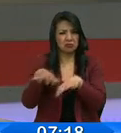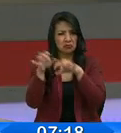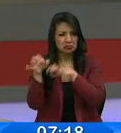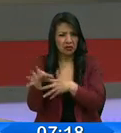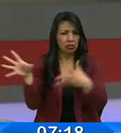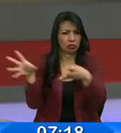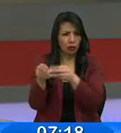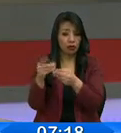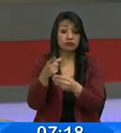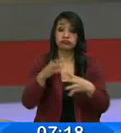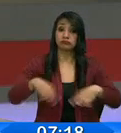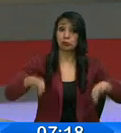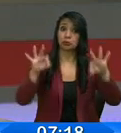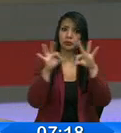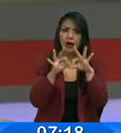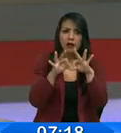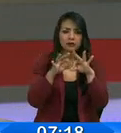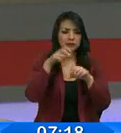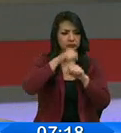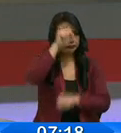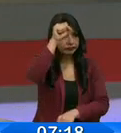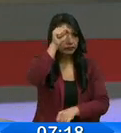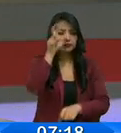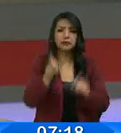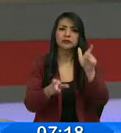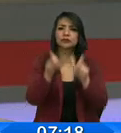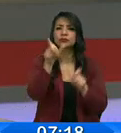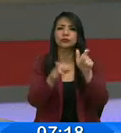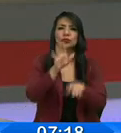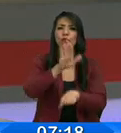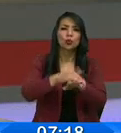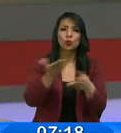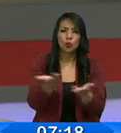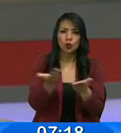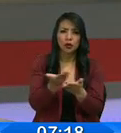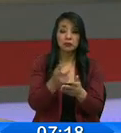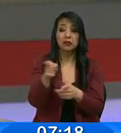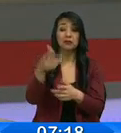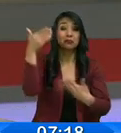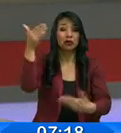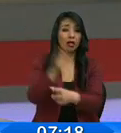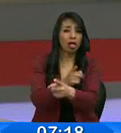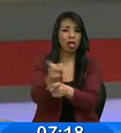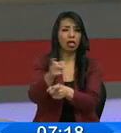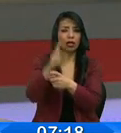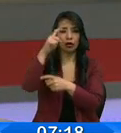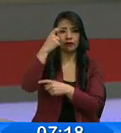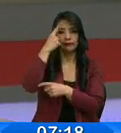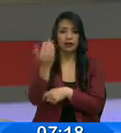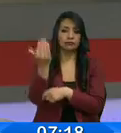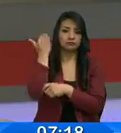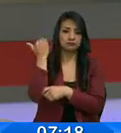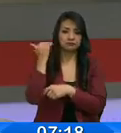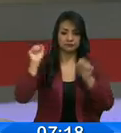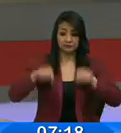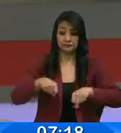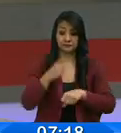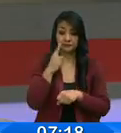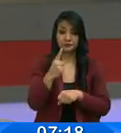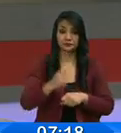serían fundamentales para determinar a los responsables de la persecución política del gobierno anterior.